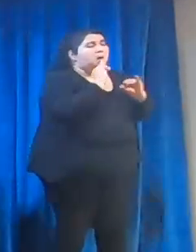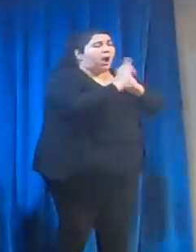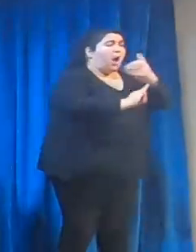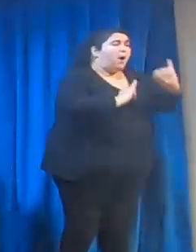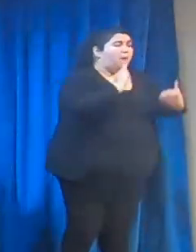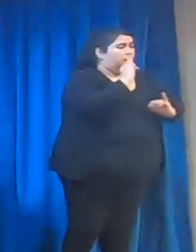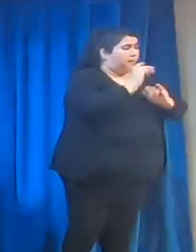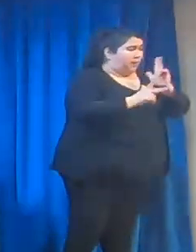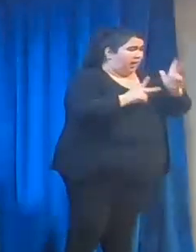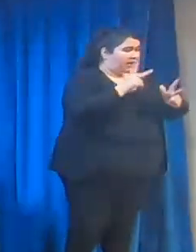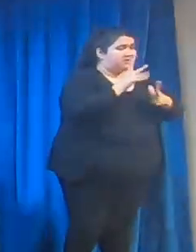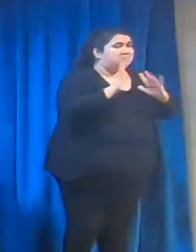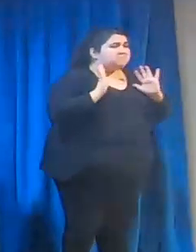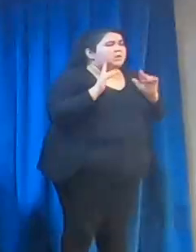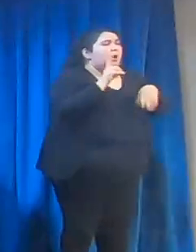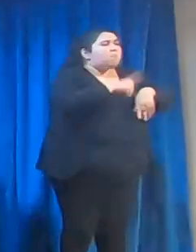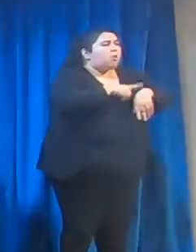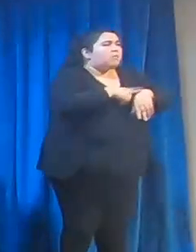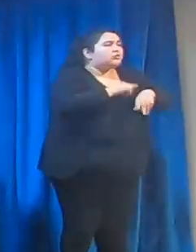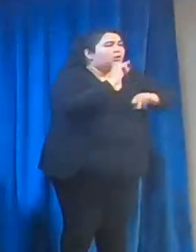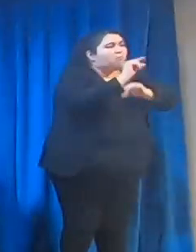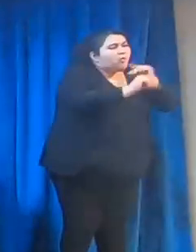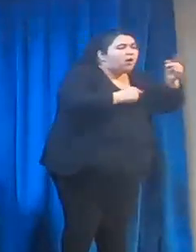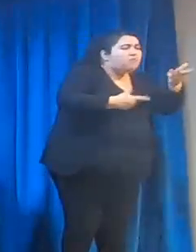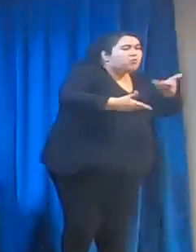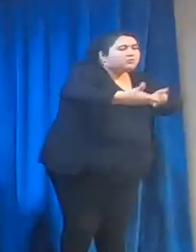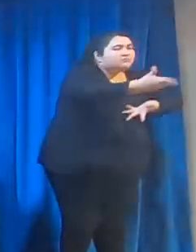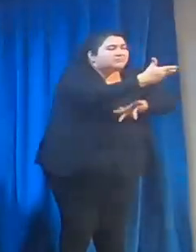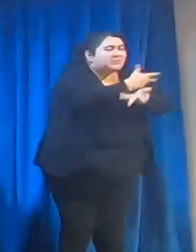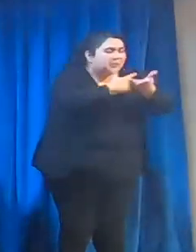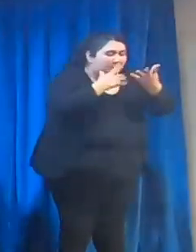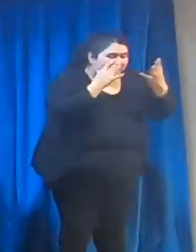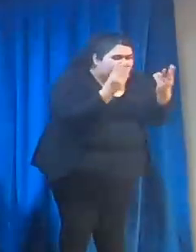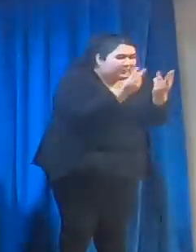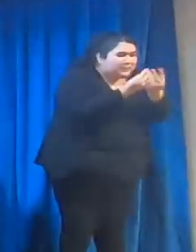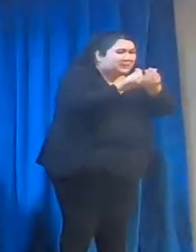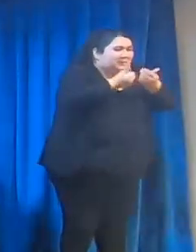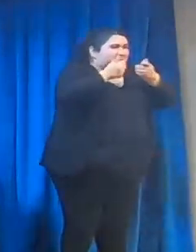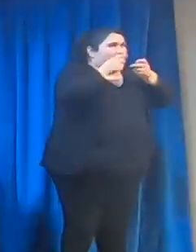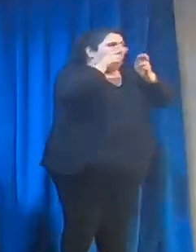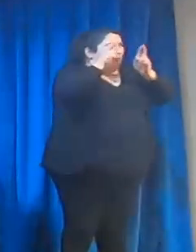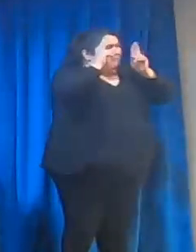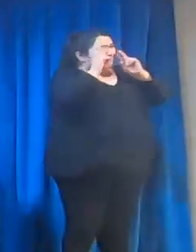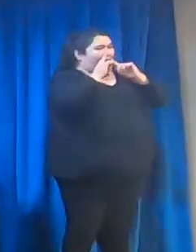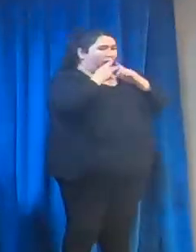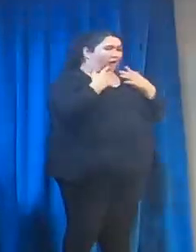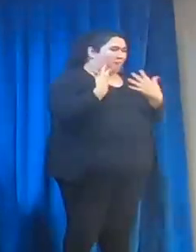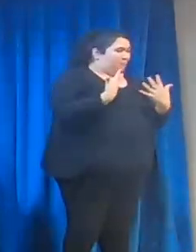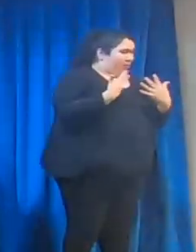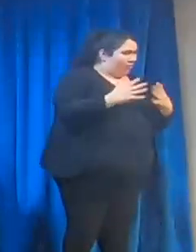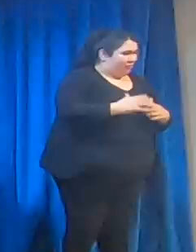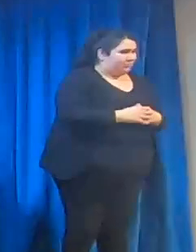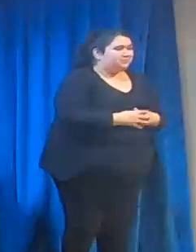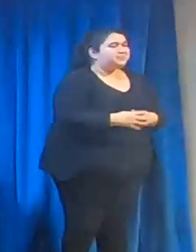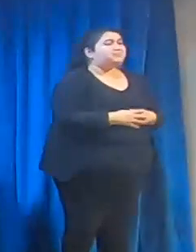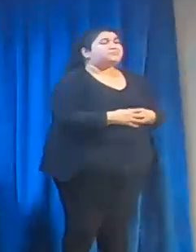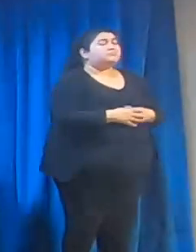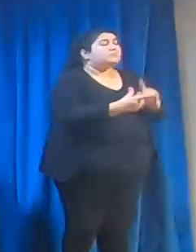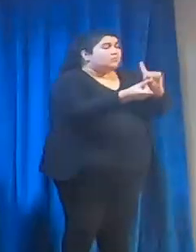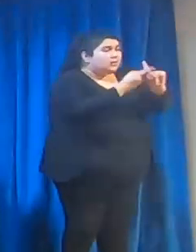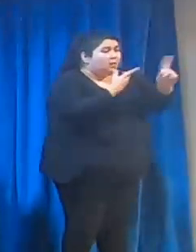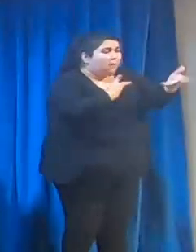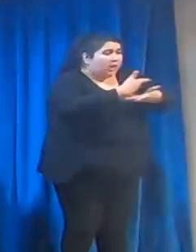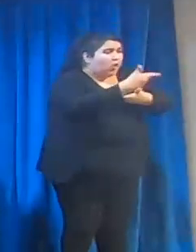y es como que van generando un ambiente en el que vos te sentís cómodo, te sentís respetado. Entienden que los vínculos